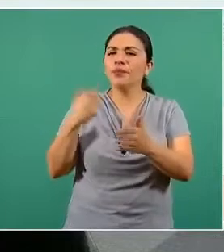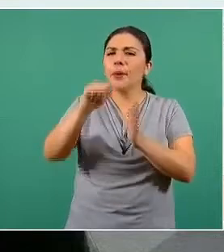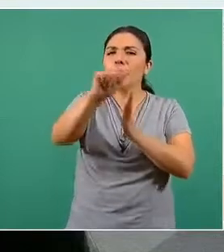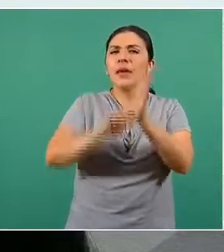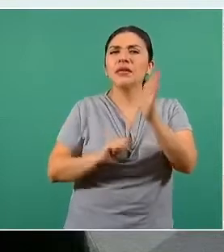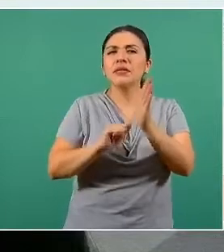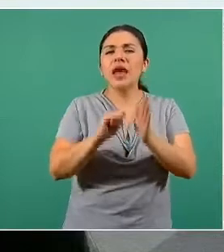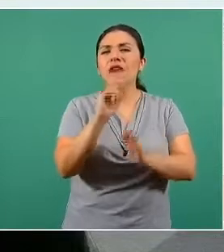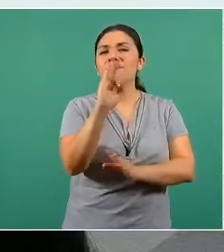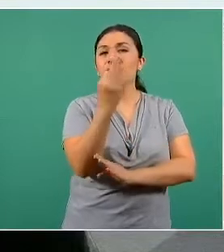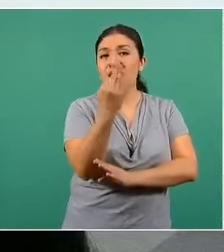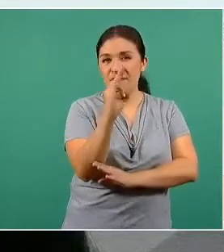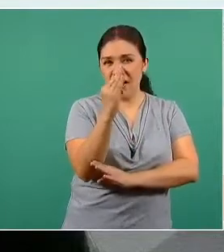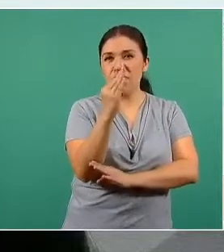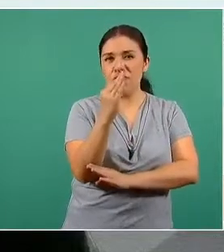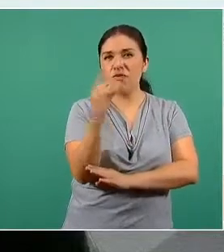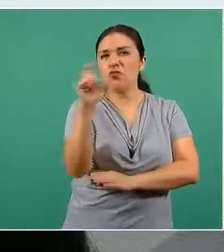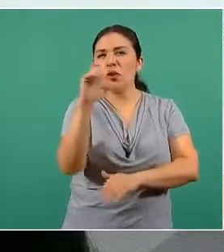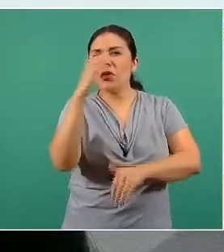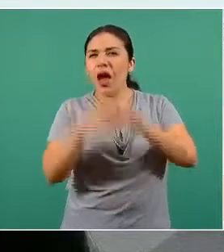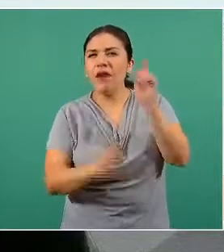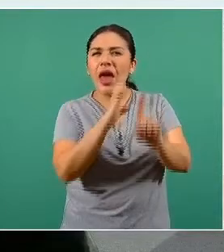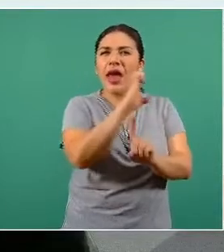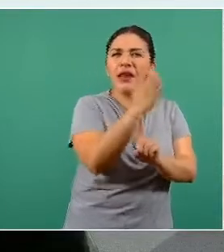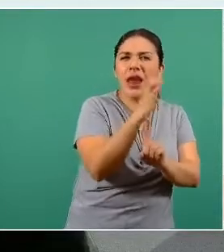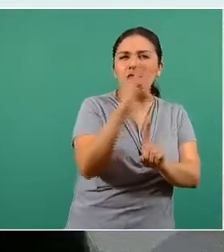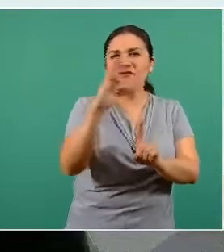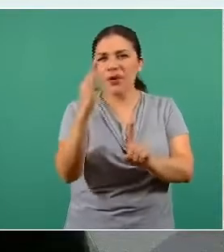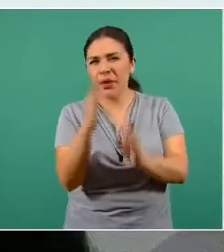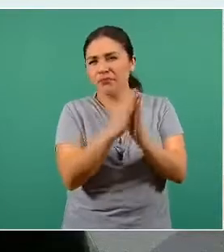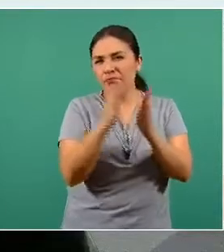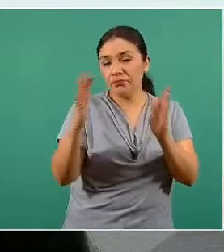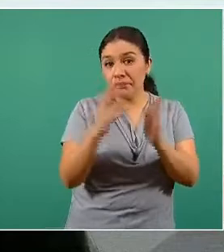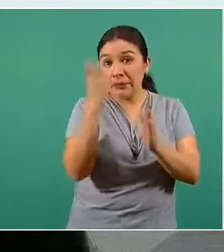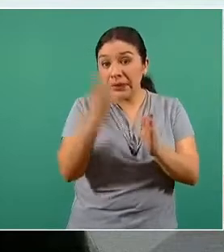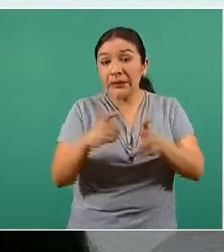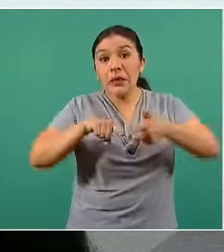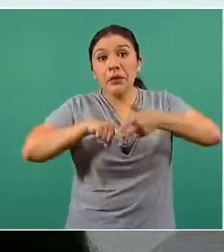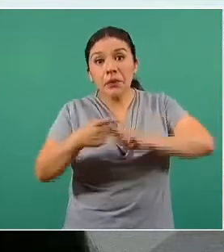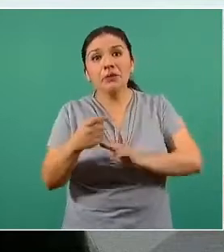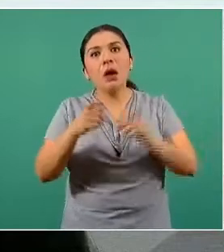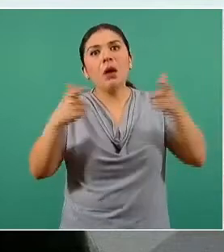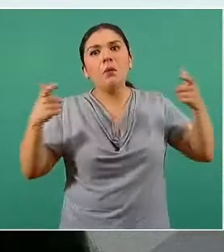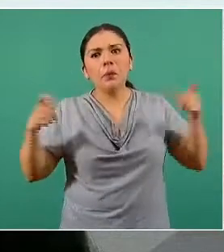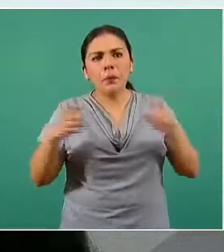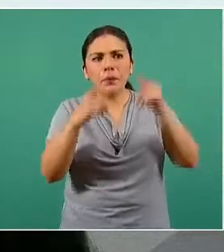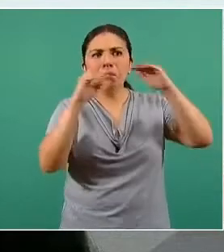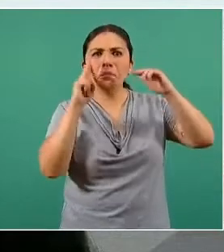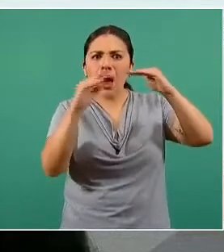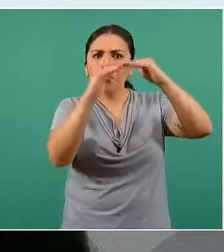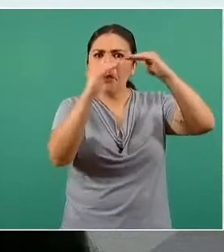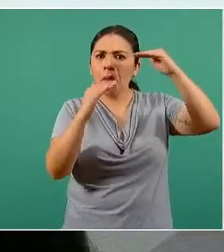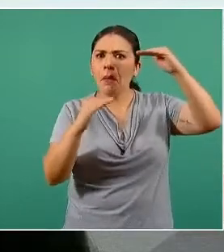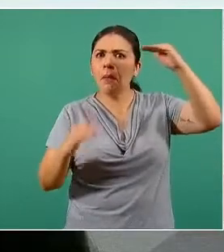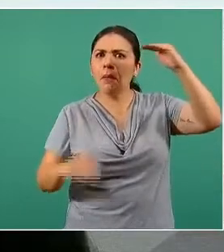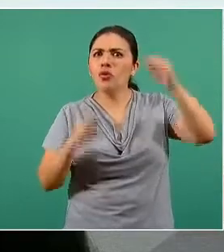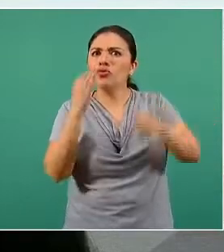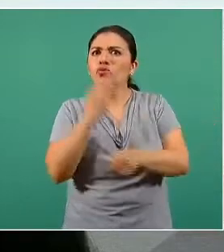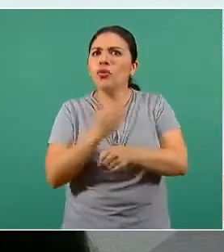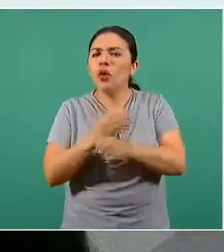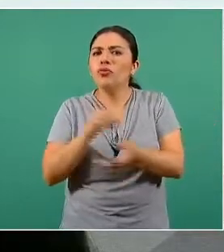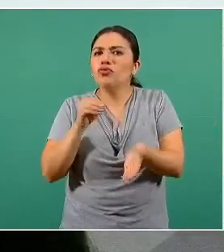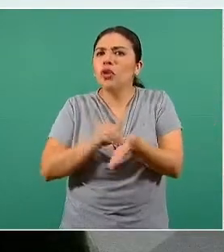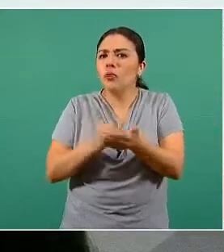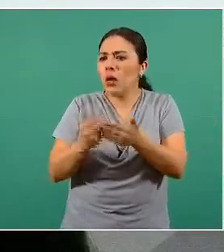mes de febrero, terminando enero, empezando febrero, y ahí empezó un descenso continuo durante